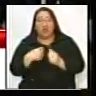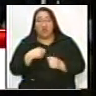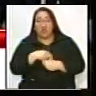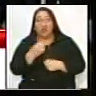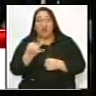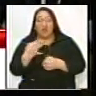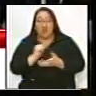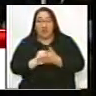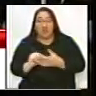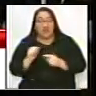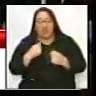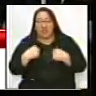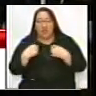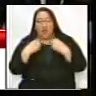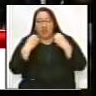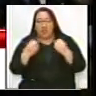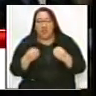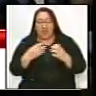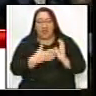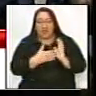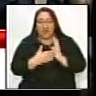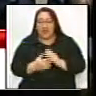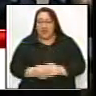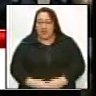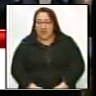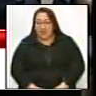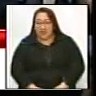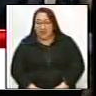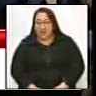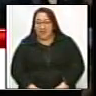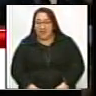pero no habíamos tenido la oportunidad de presentarlo.